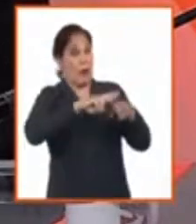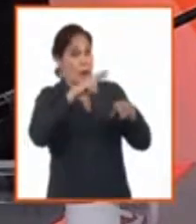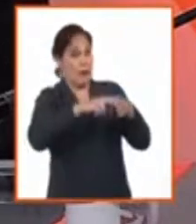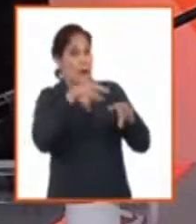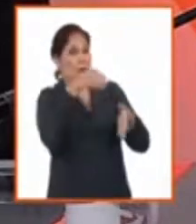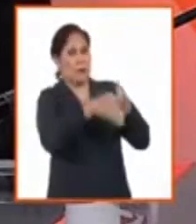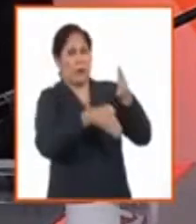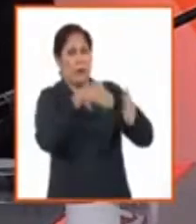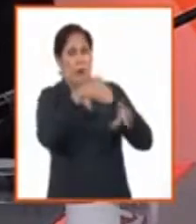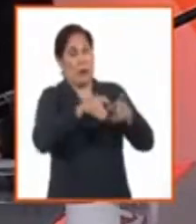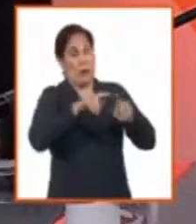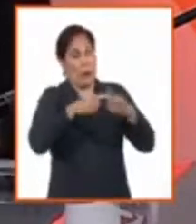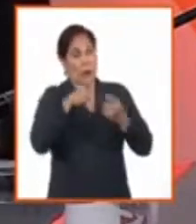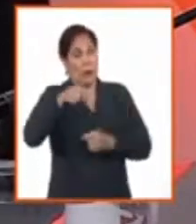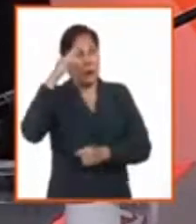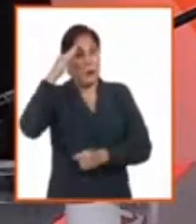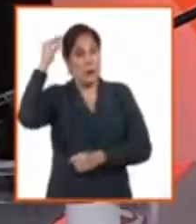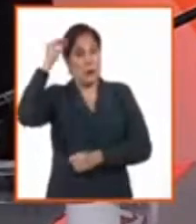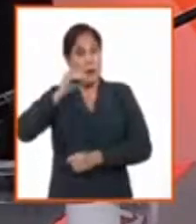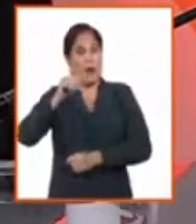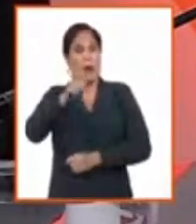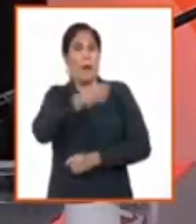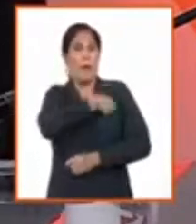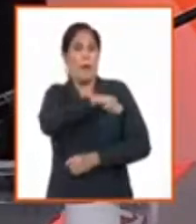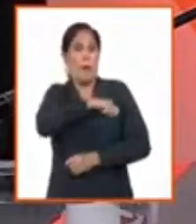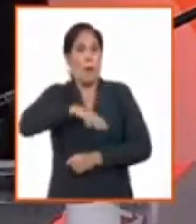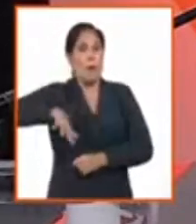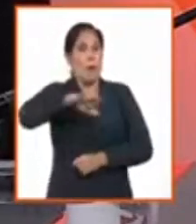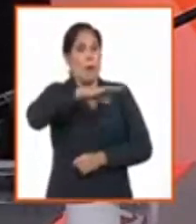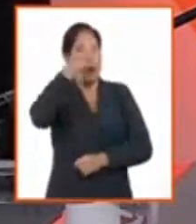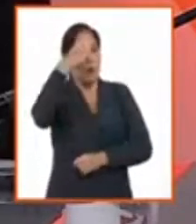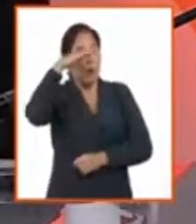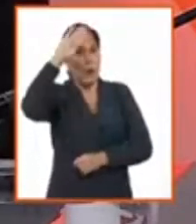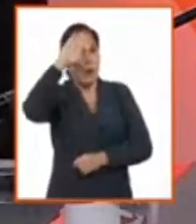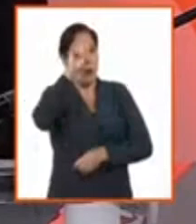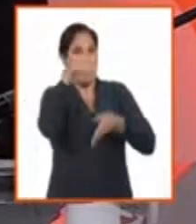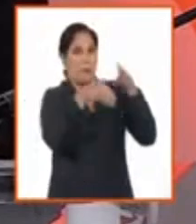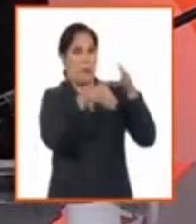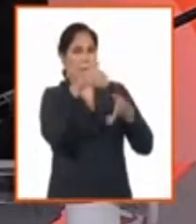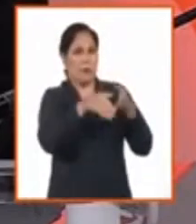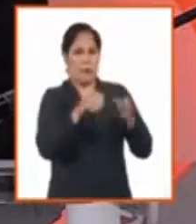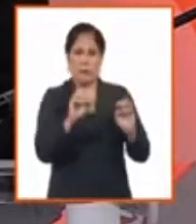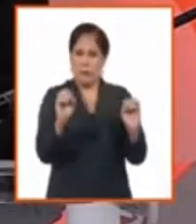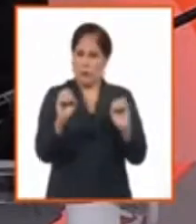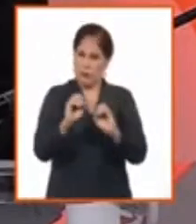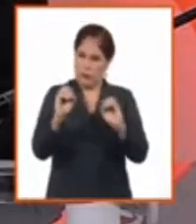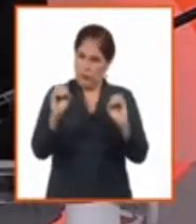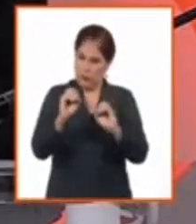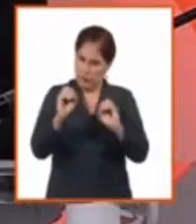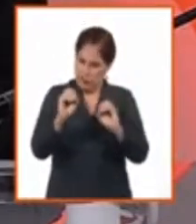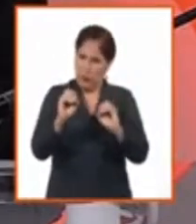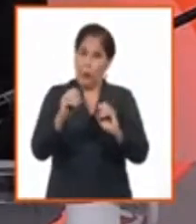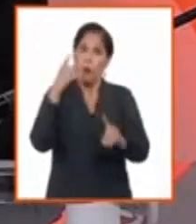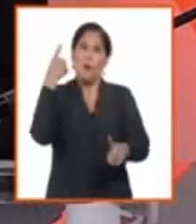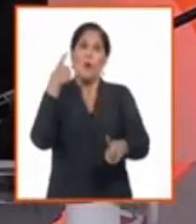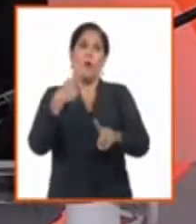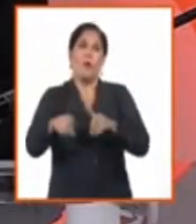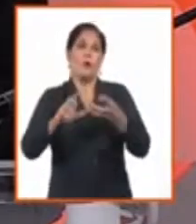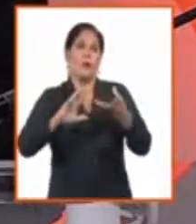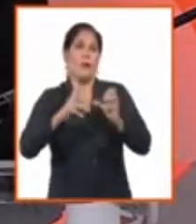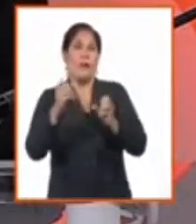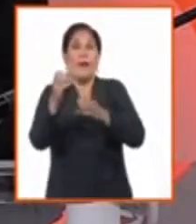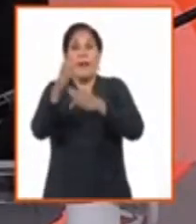excepto los de la sociedad civil cubana que fueron invitados a ambos eventos y también una mirada diferente